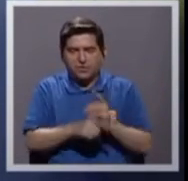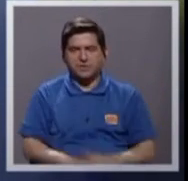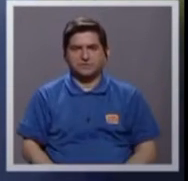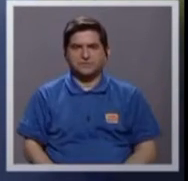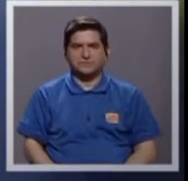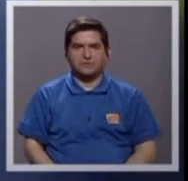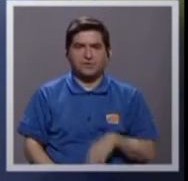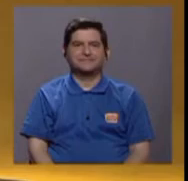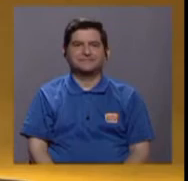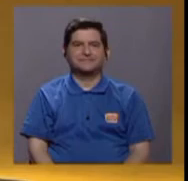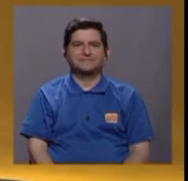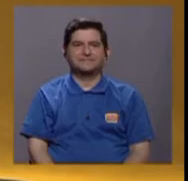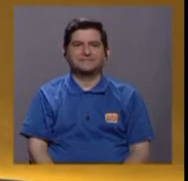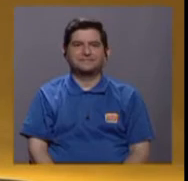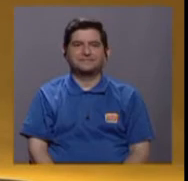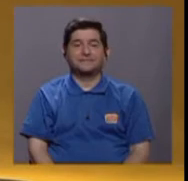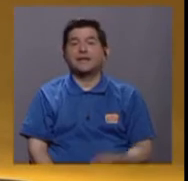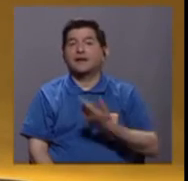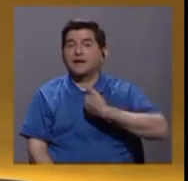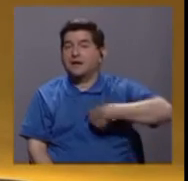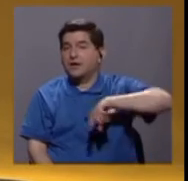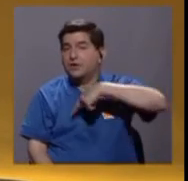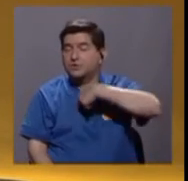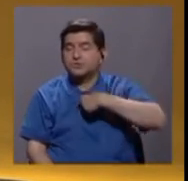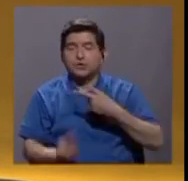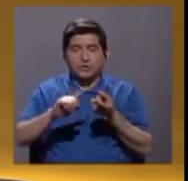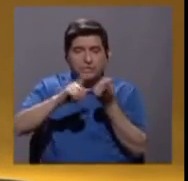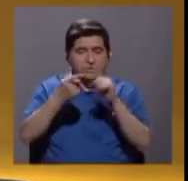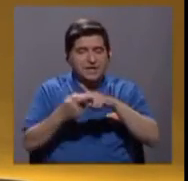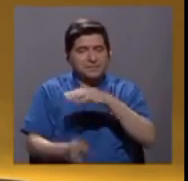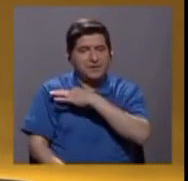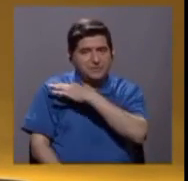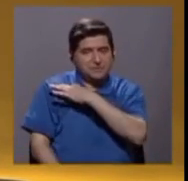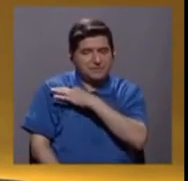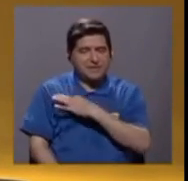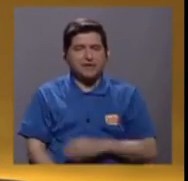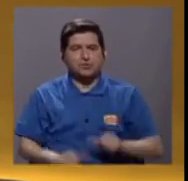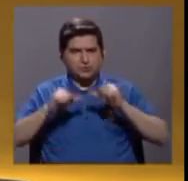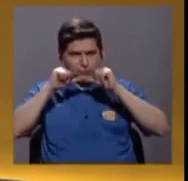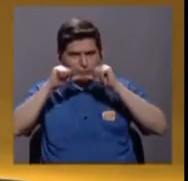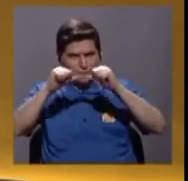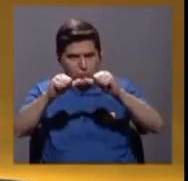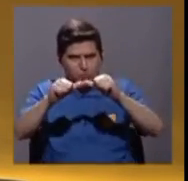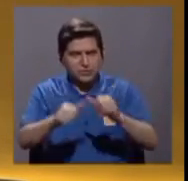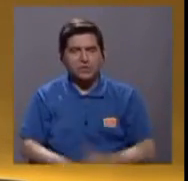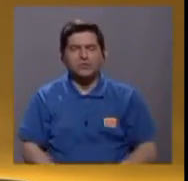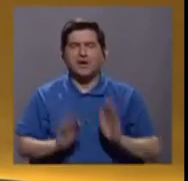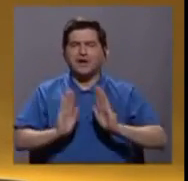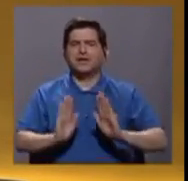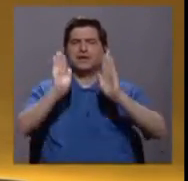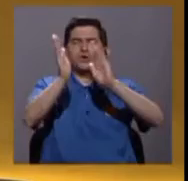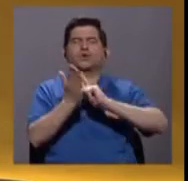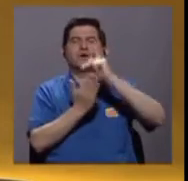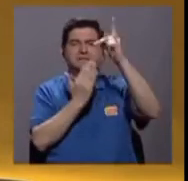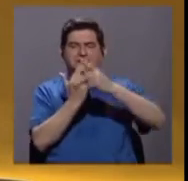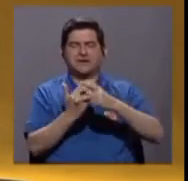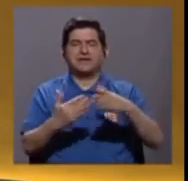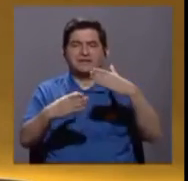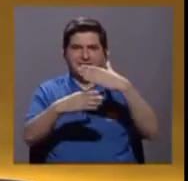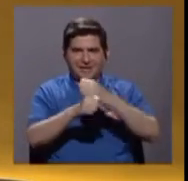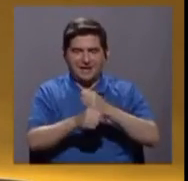digamos, sujetas de mejora. Y nosotros invitamos a las amigas y amigos a que se mantengan con los excelentes programas que